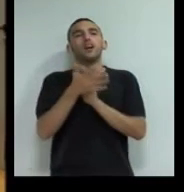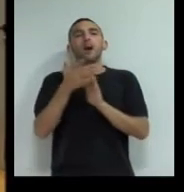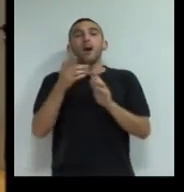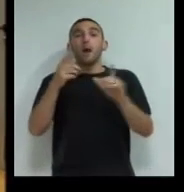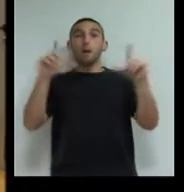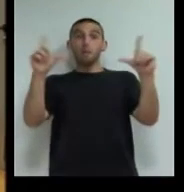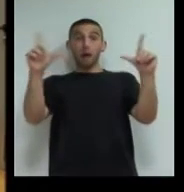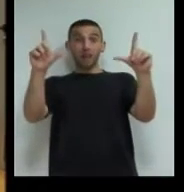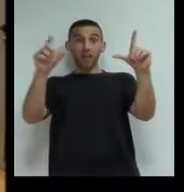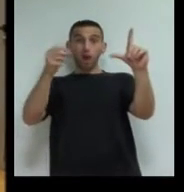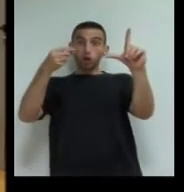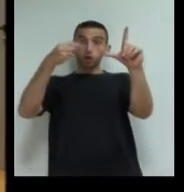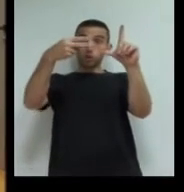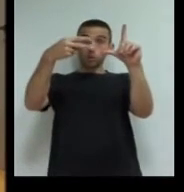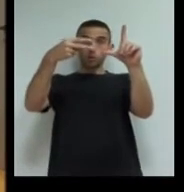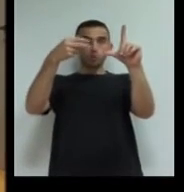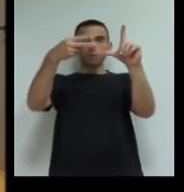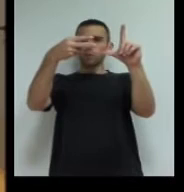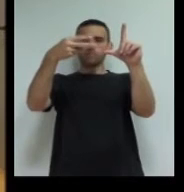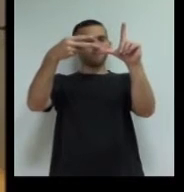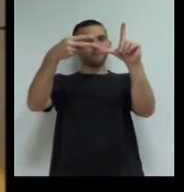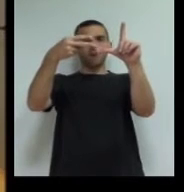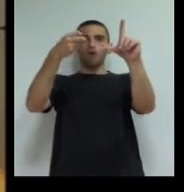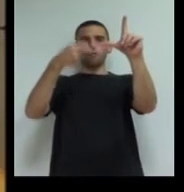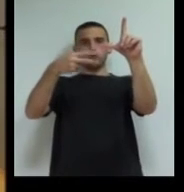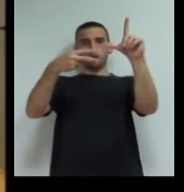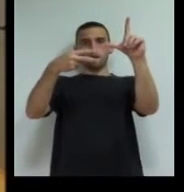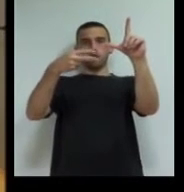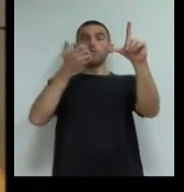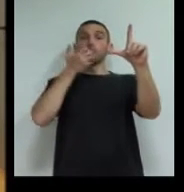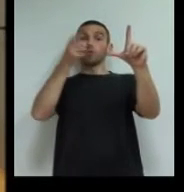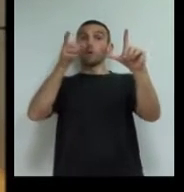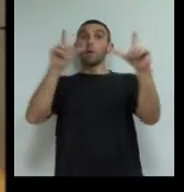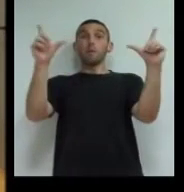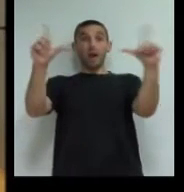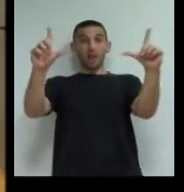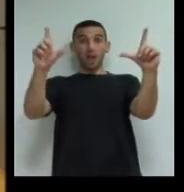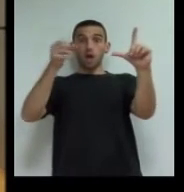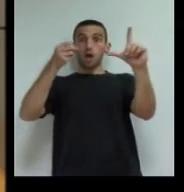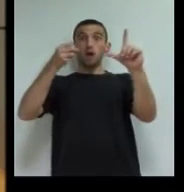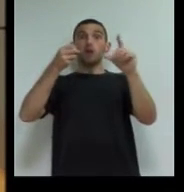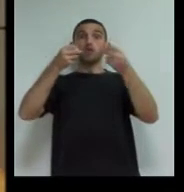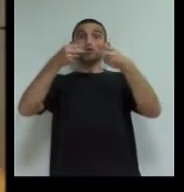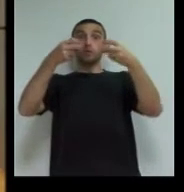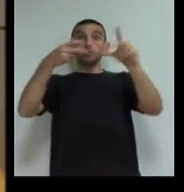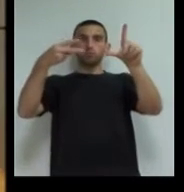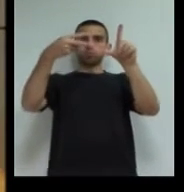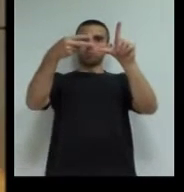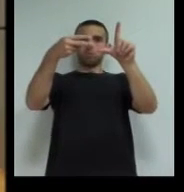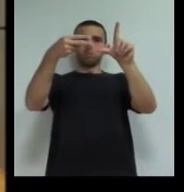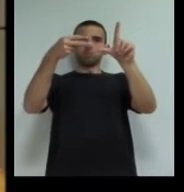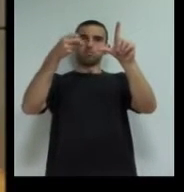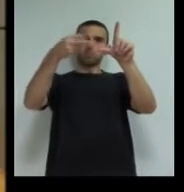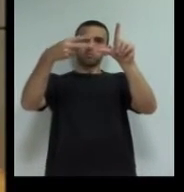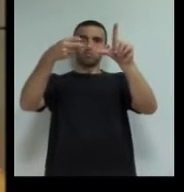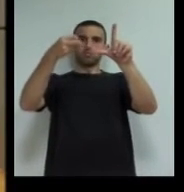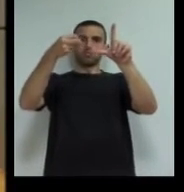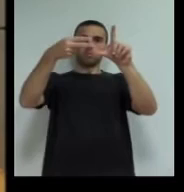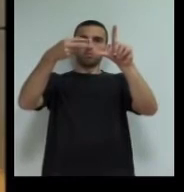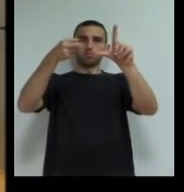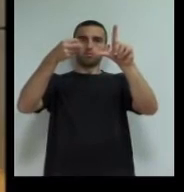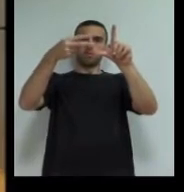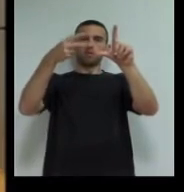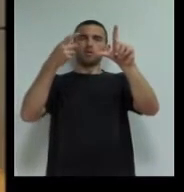la pantalla. Es decir, soy un follo. porque si colocas los subtítulos sobre la pantalla, en este país nadie está acostumbrado a tener la